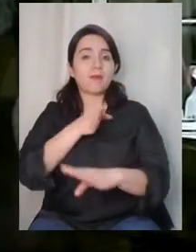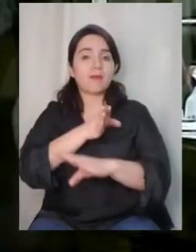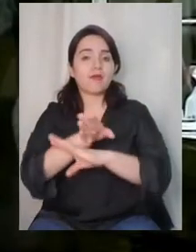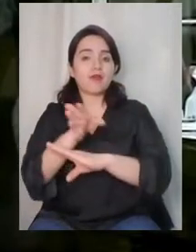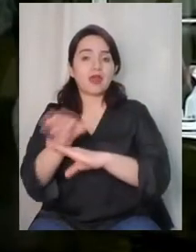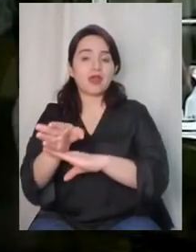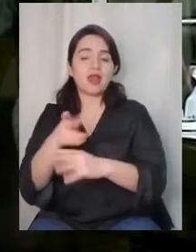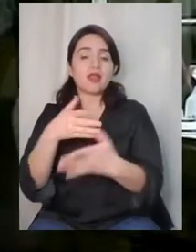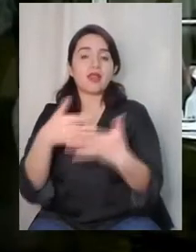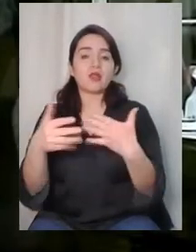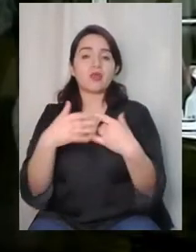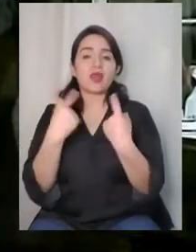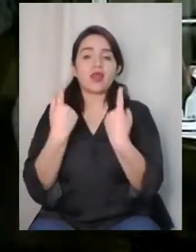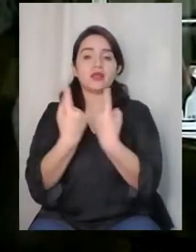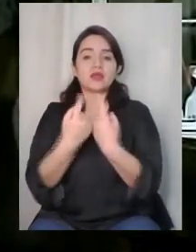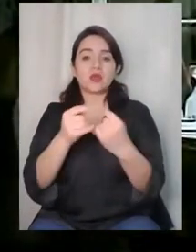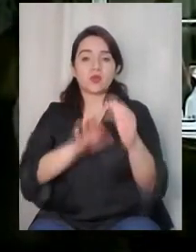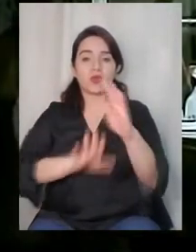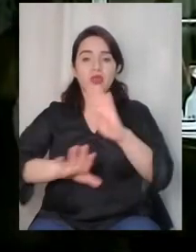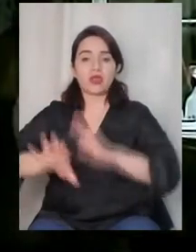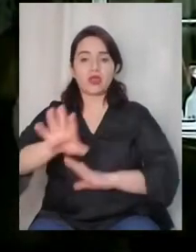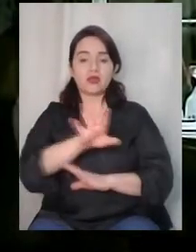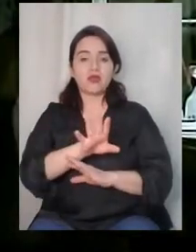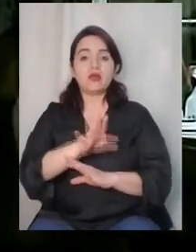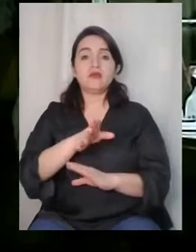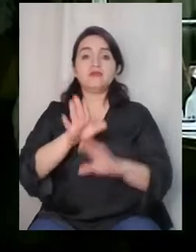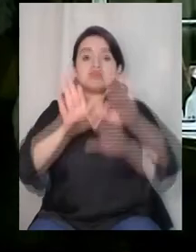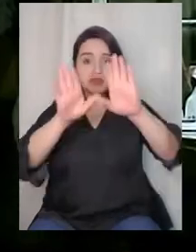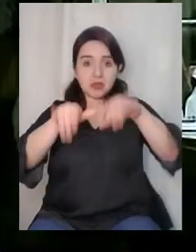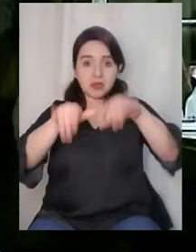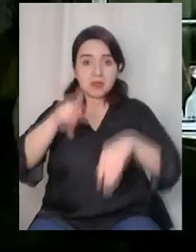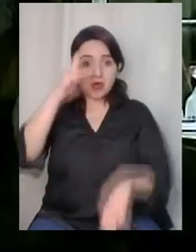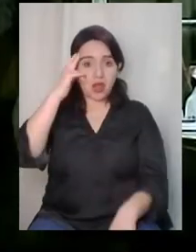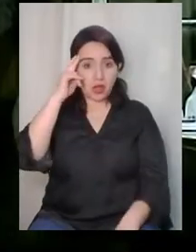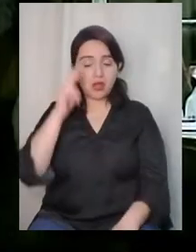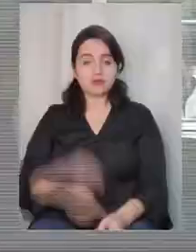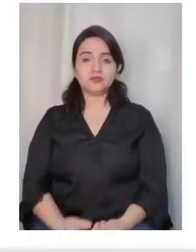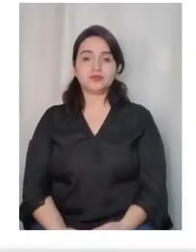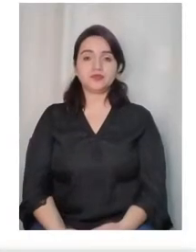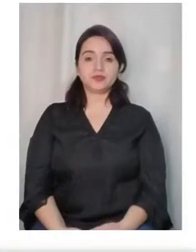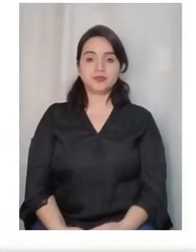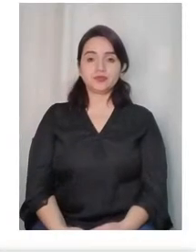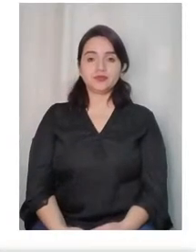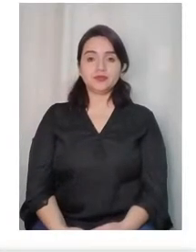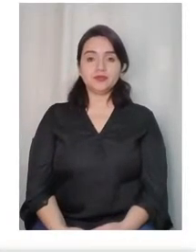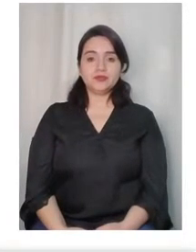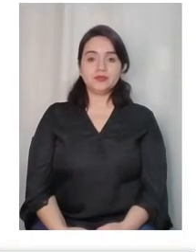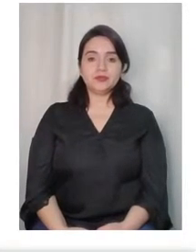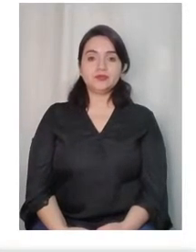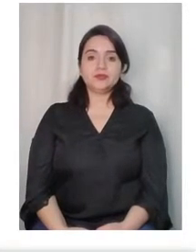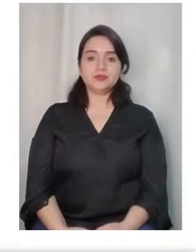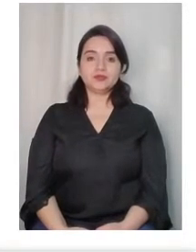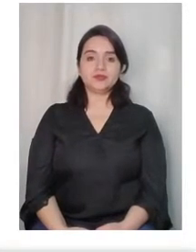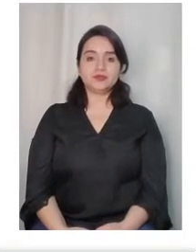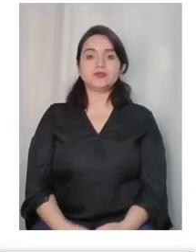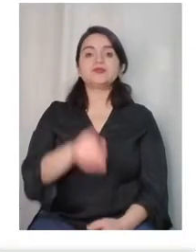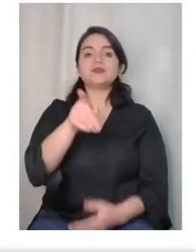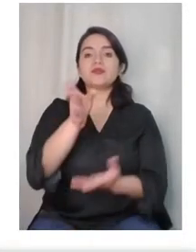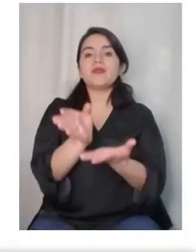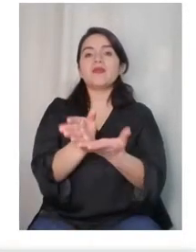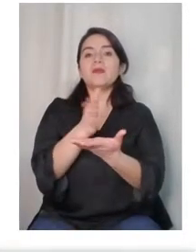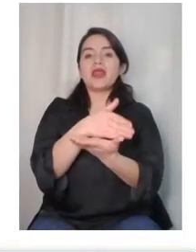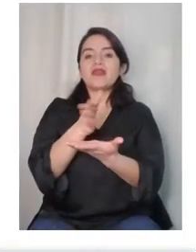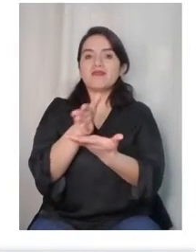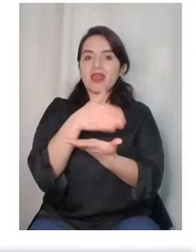mismo caso de Rancagua, que es un oasis dentro de lo que es la planificación al integrar